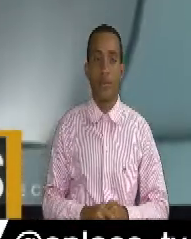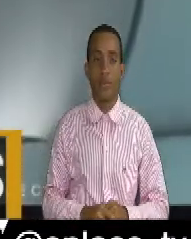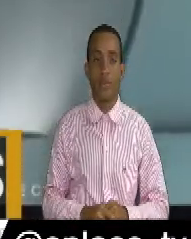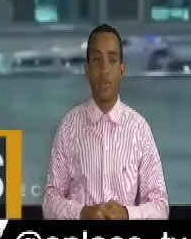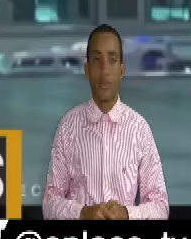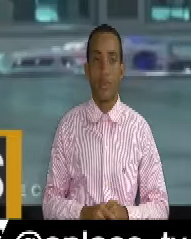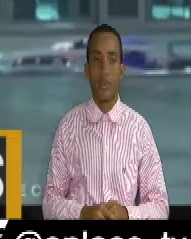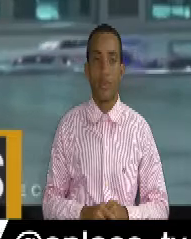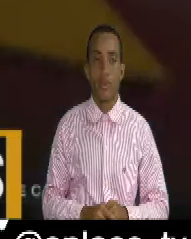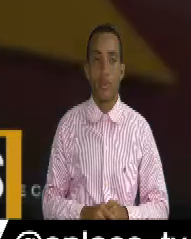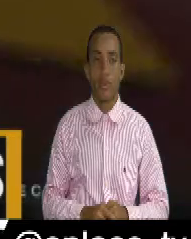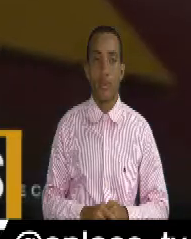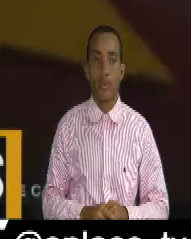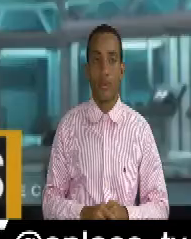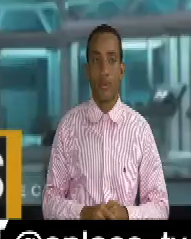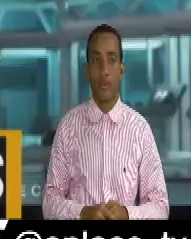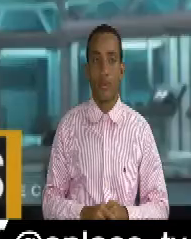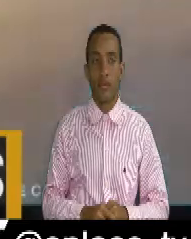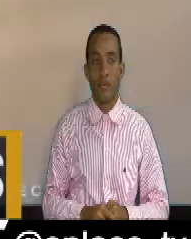el mejor régimen de entrenamiento.